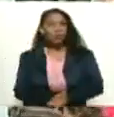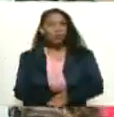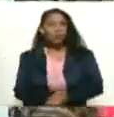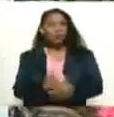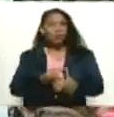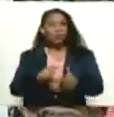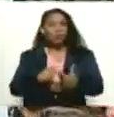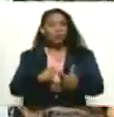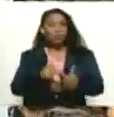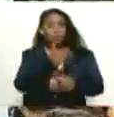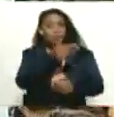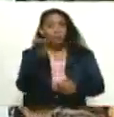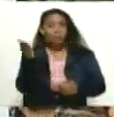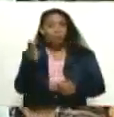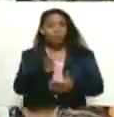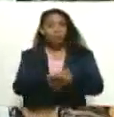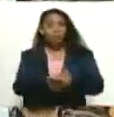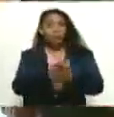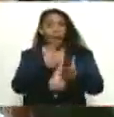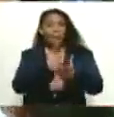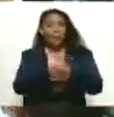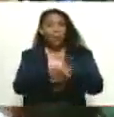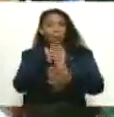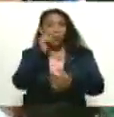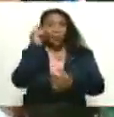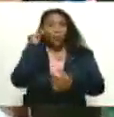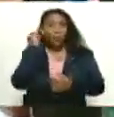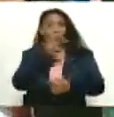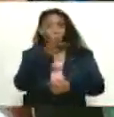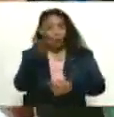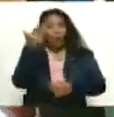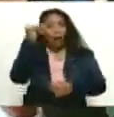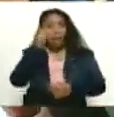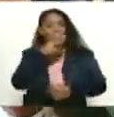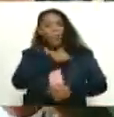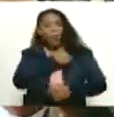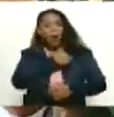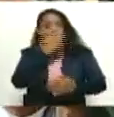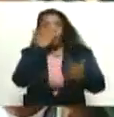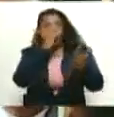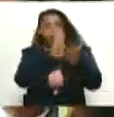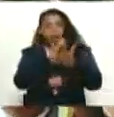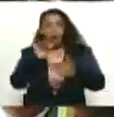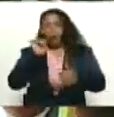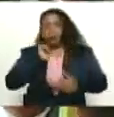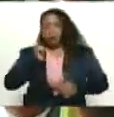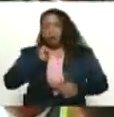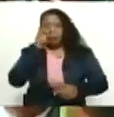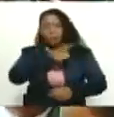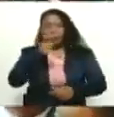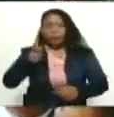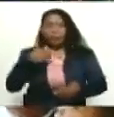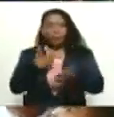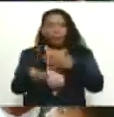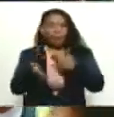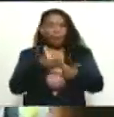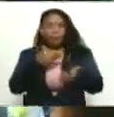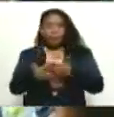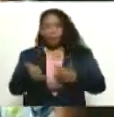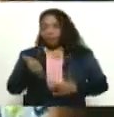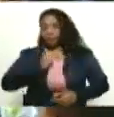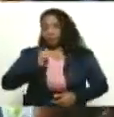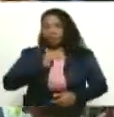Entonces ustedes, compañeras, compañeros, ustedes tienen moral para enfrentar a quien sea, a quien